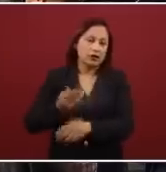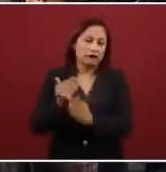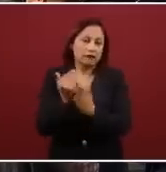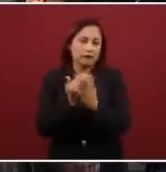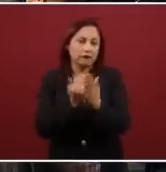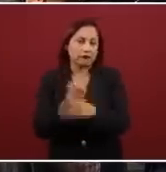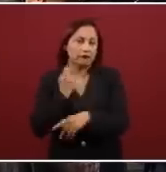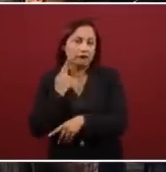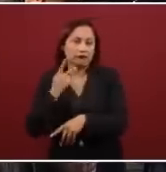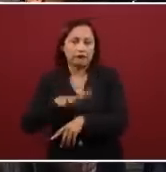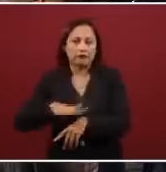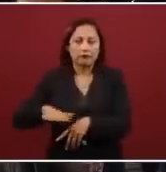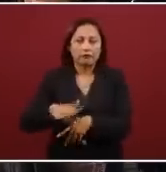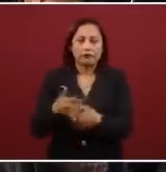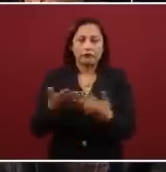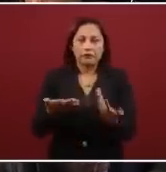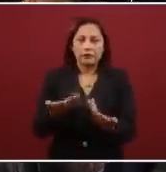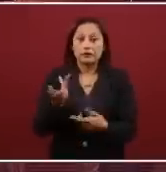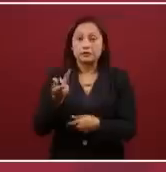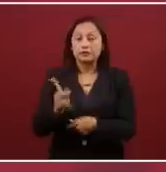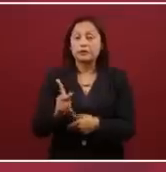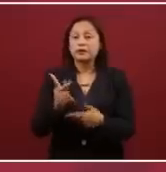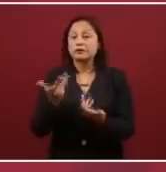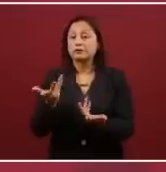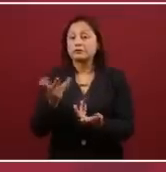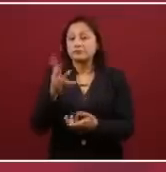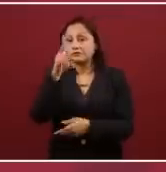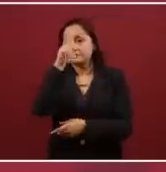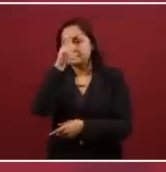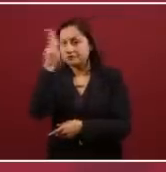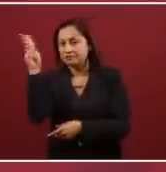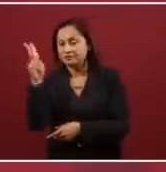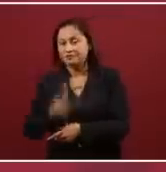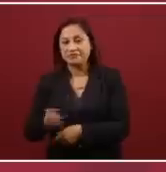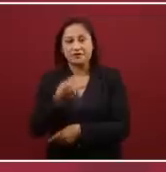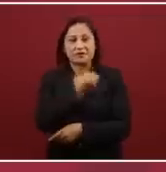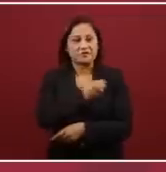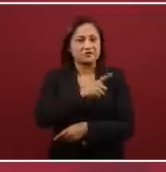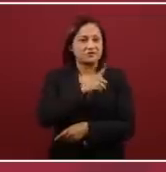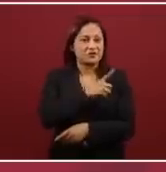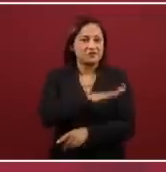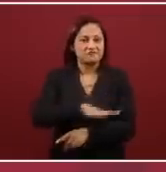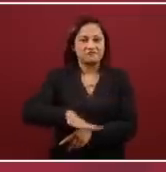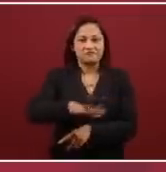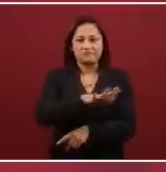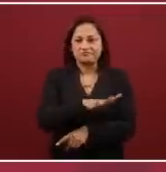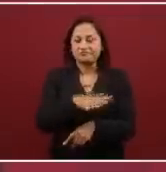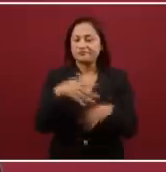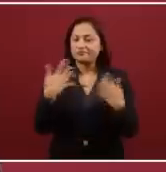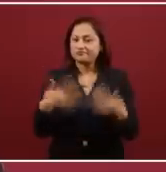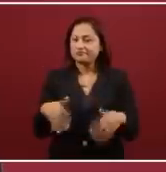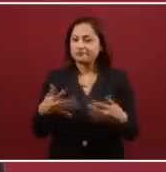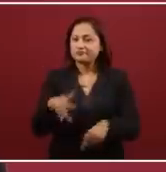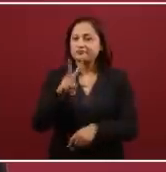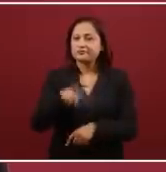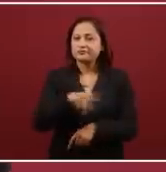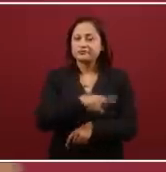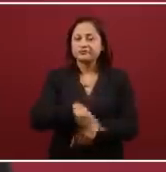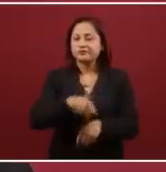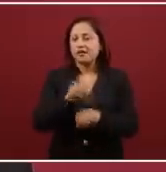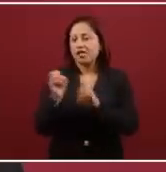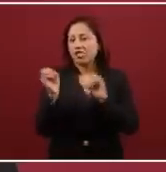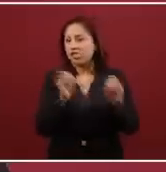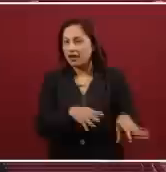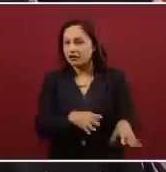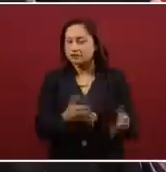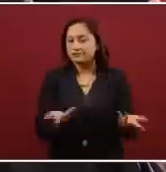está peor el sistema de salud, lo dejaron pero completamente abandonado, entonces